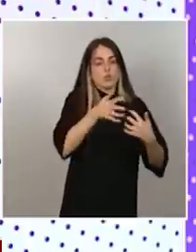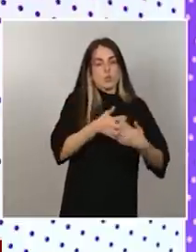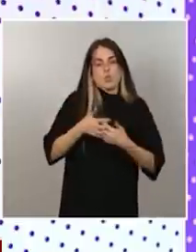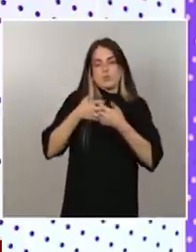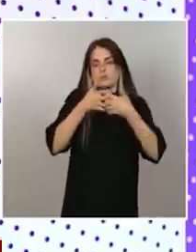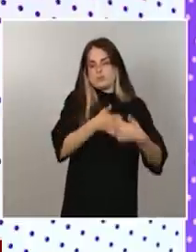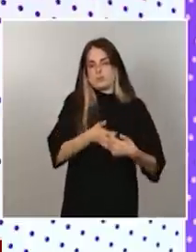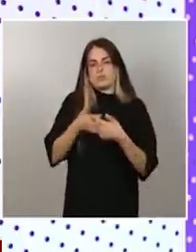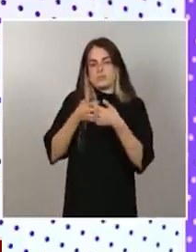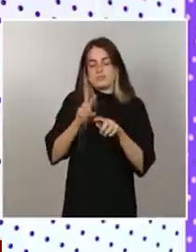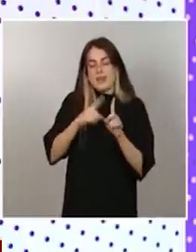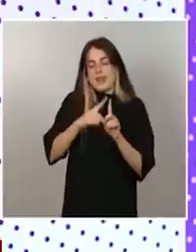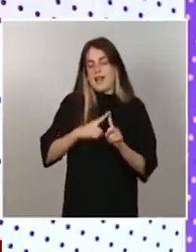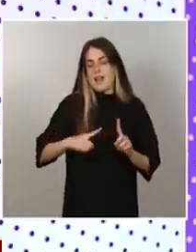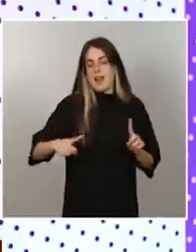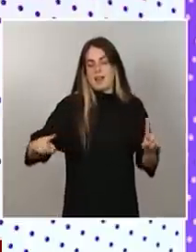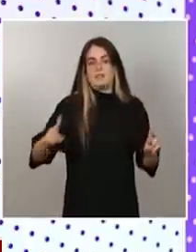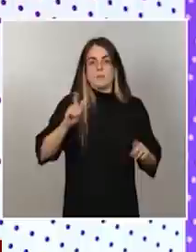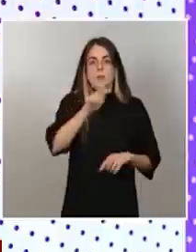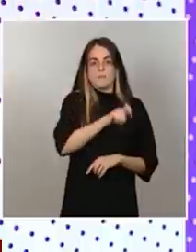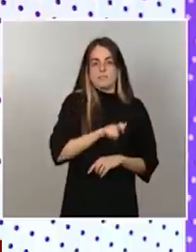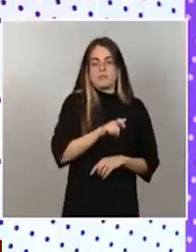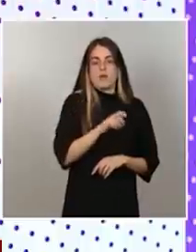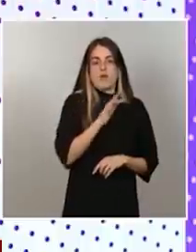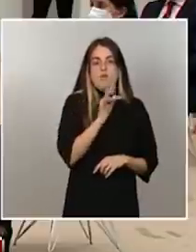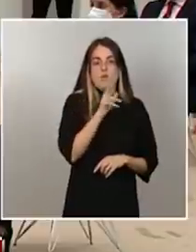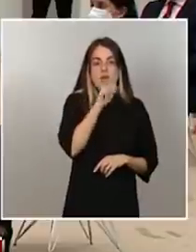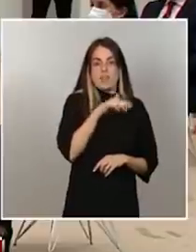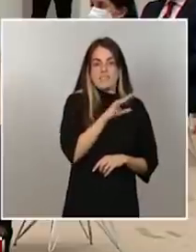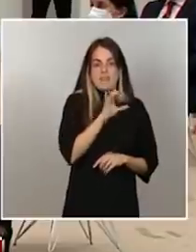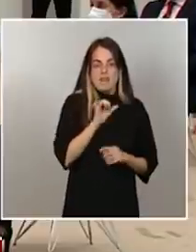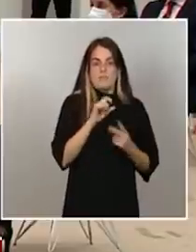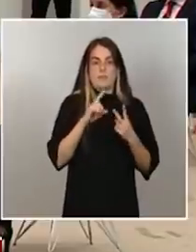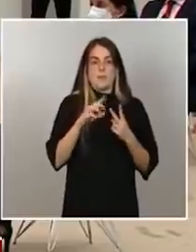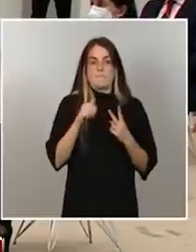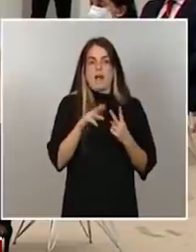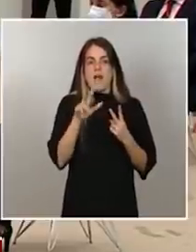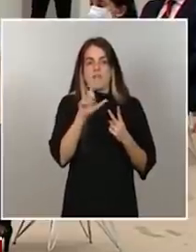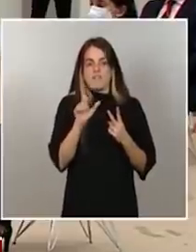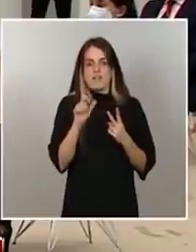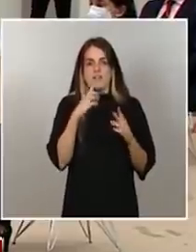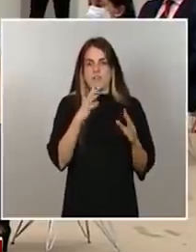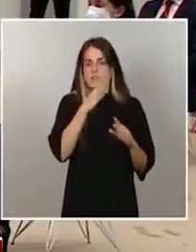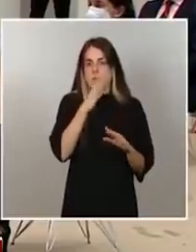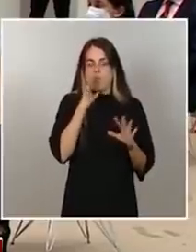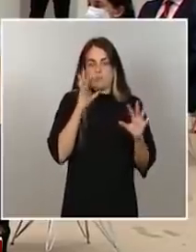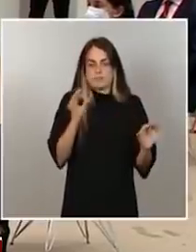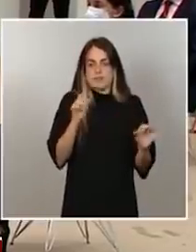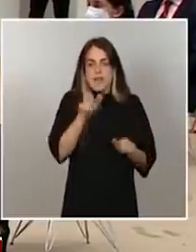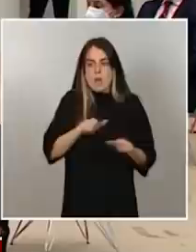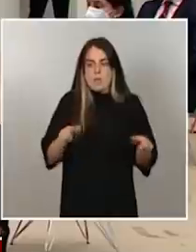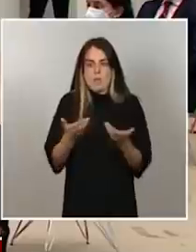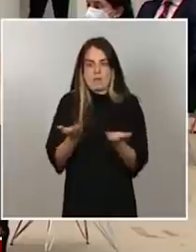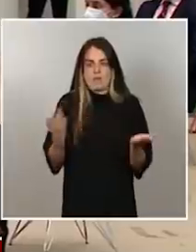españoles las bondades del dinero de Europa cuando eso viene consigo. Yo es que insisto mucho en esto porque a la gente no le da importancia, pero